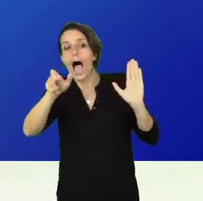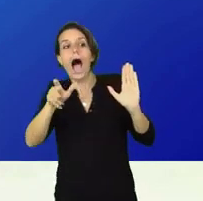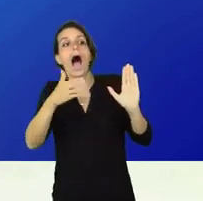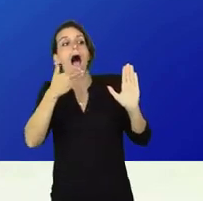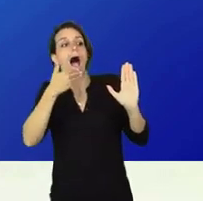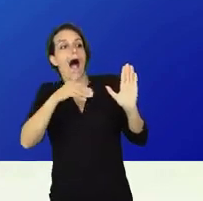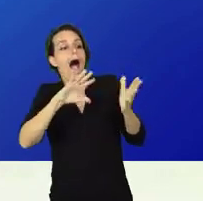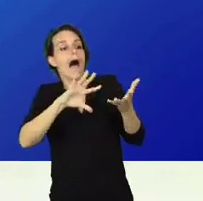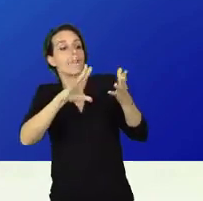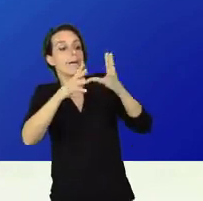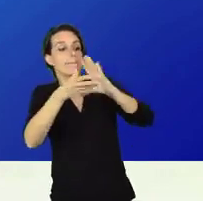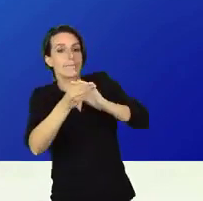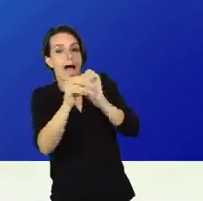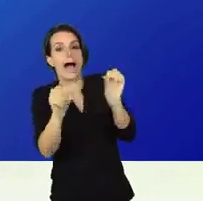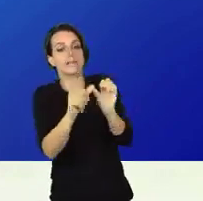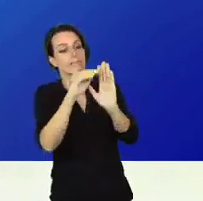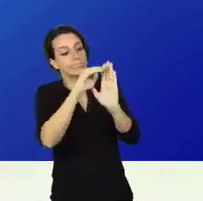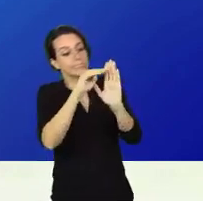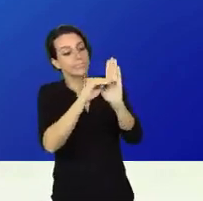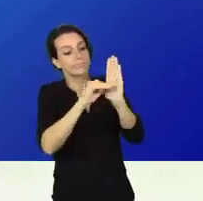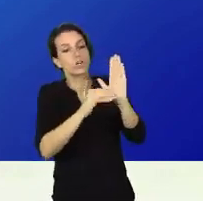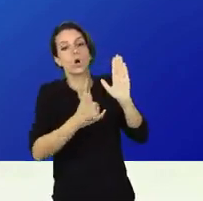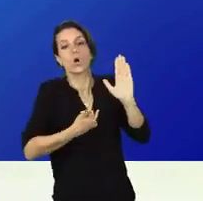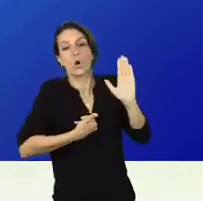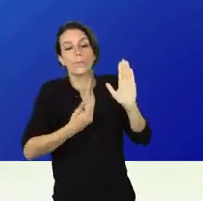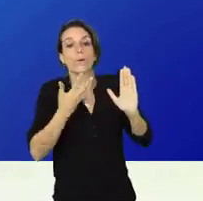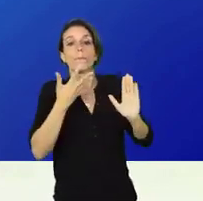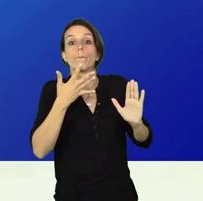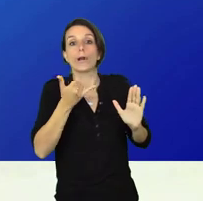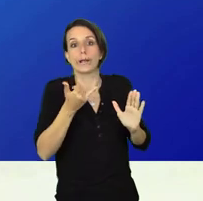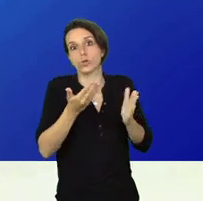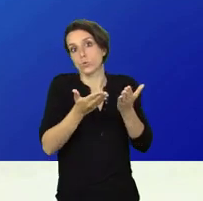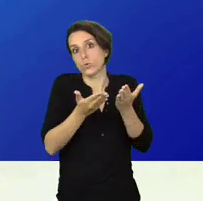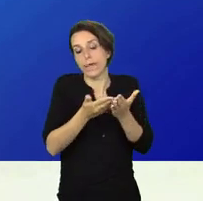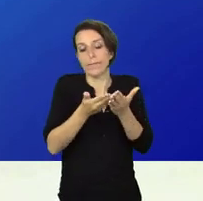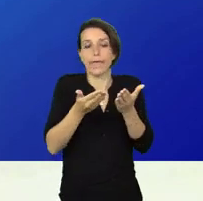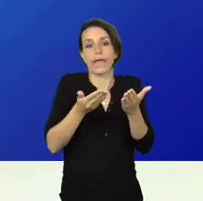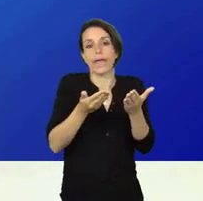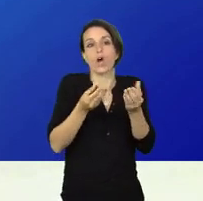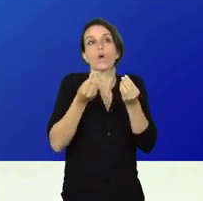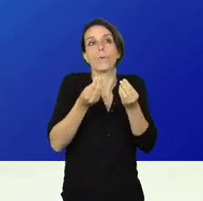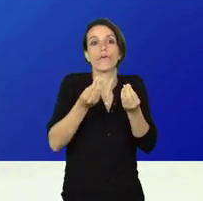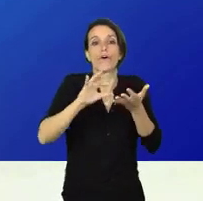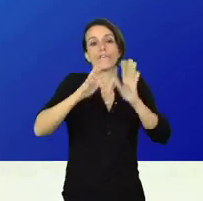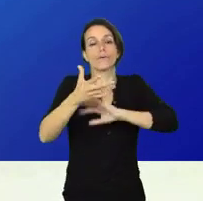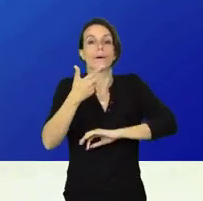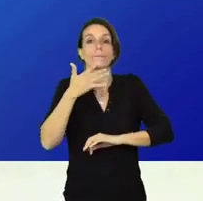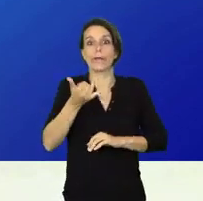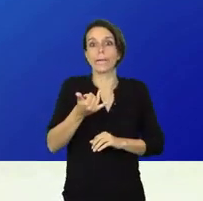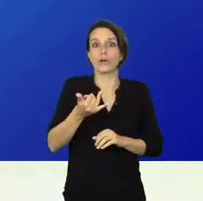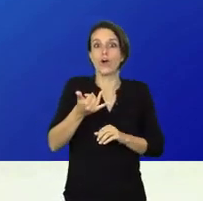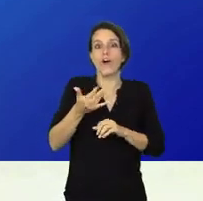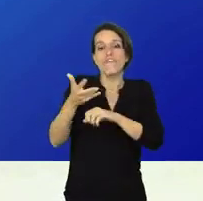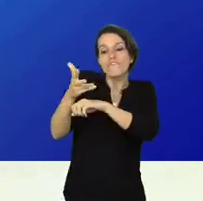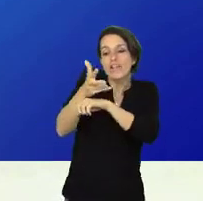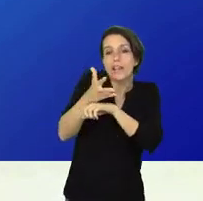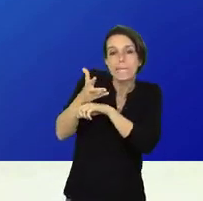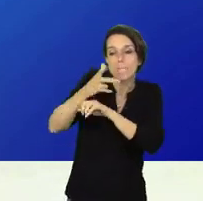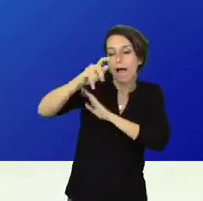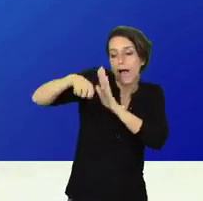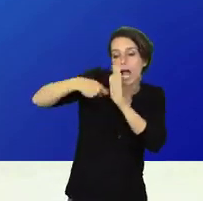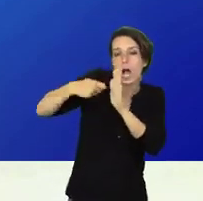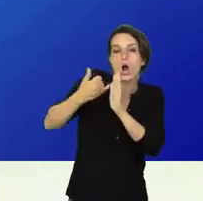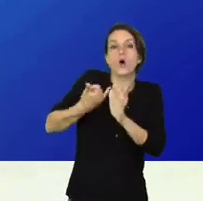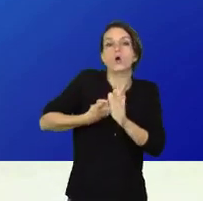los estudiantes elaboraron por lo pronto un diseño de planta sobre cómo filmar la situación de